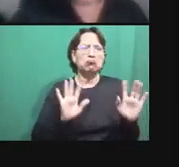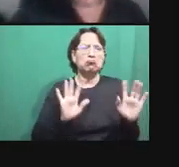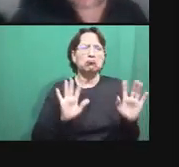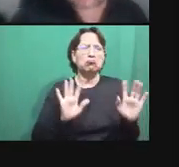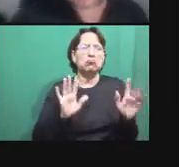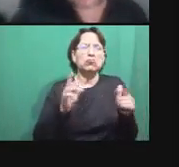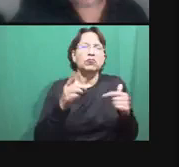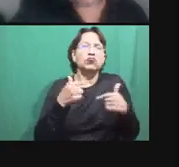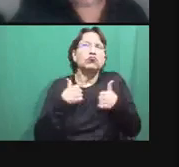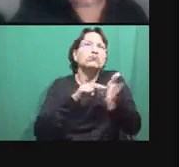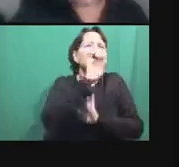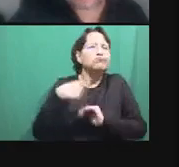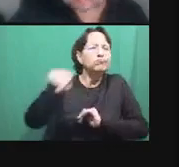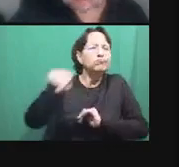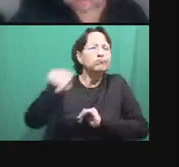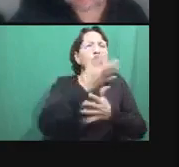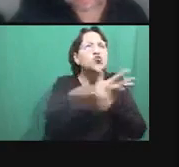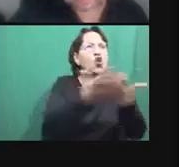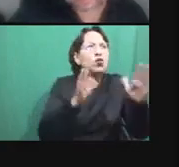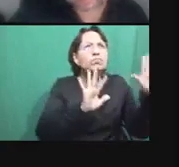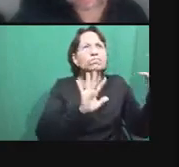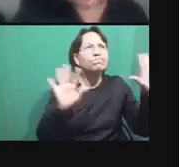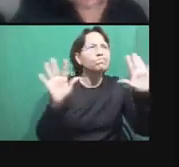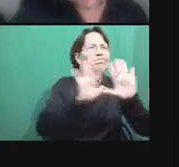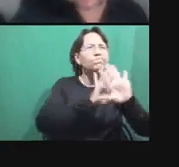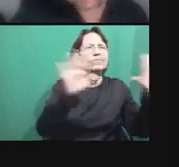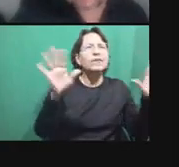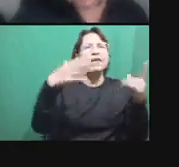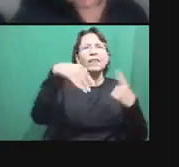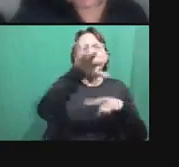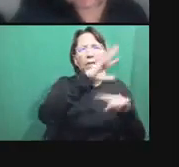las superficies, con el contexto, con los materiales.